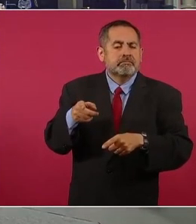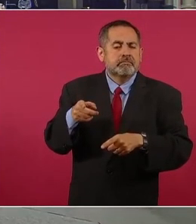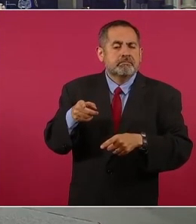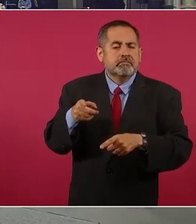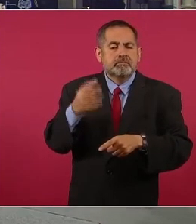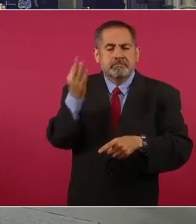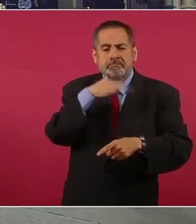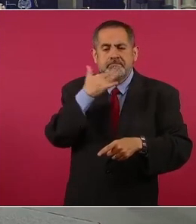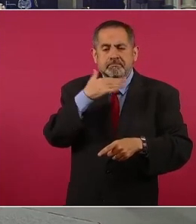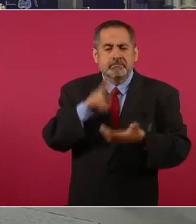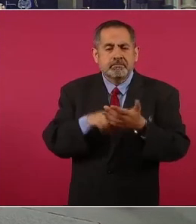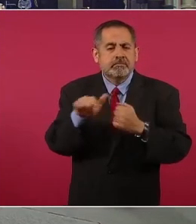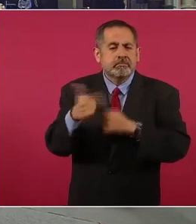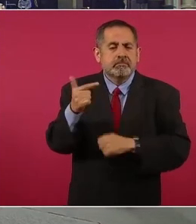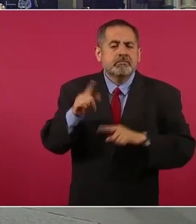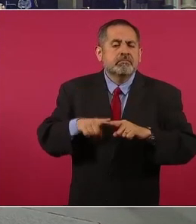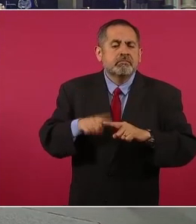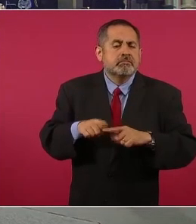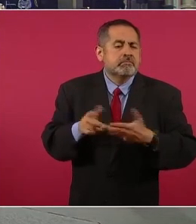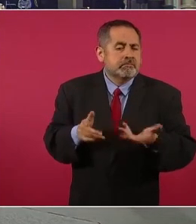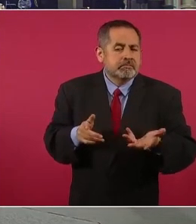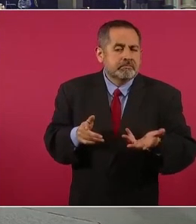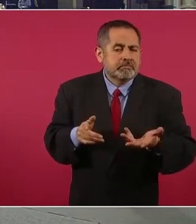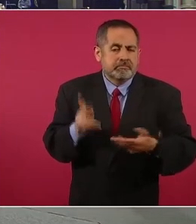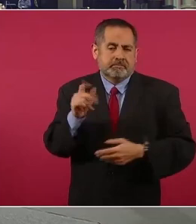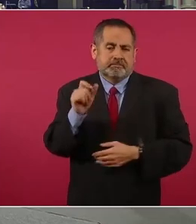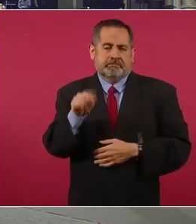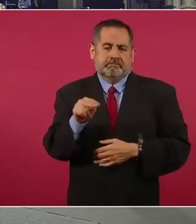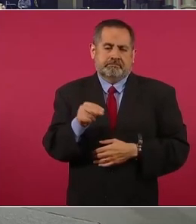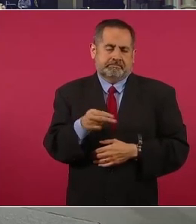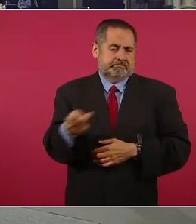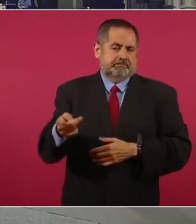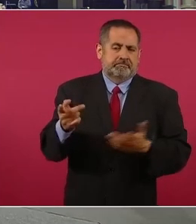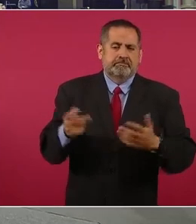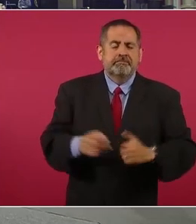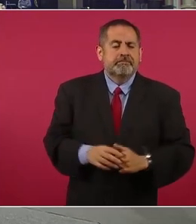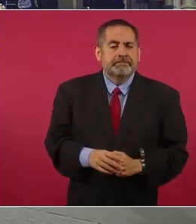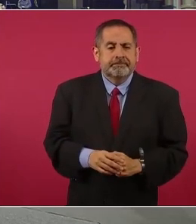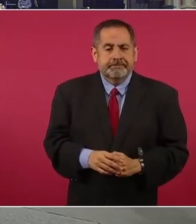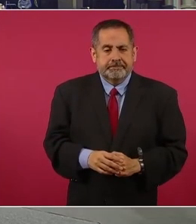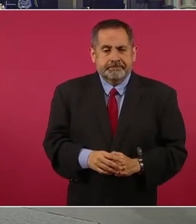en el fraude del 2012? El PAN.